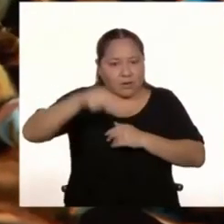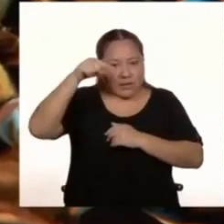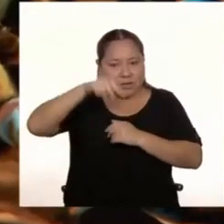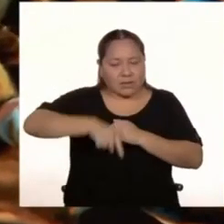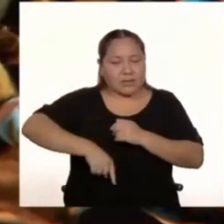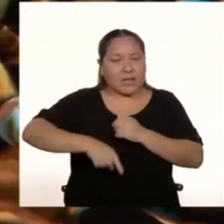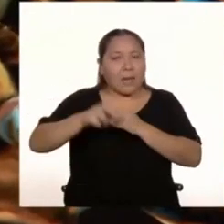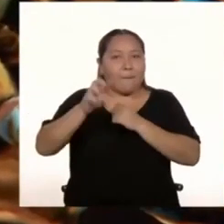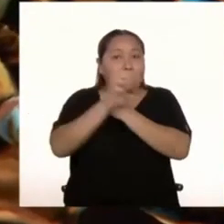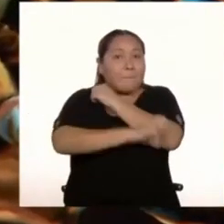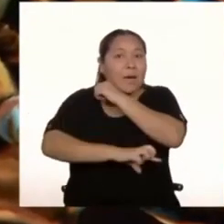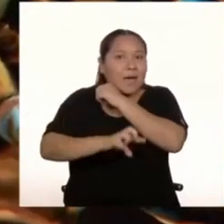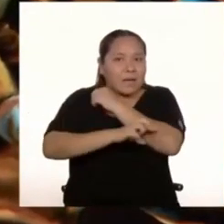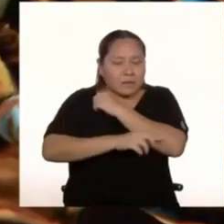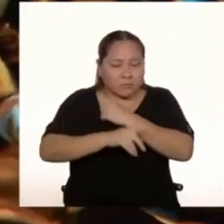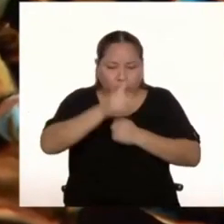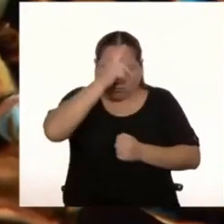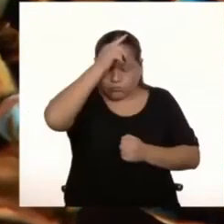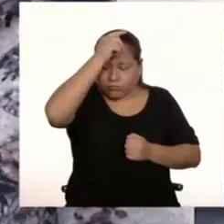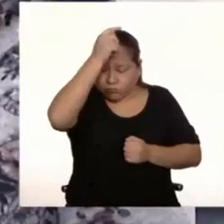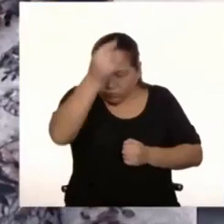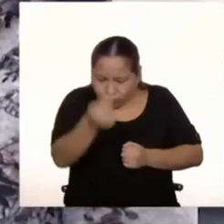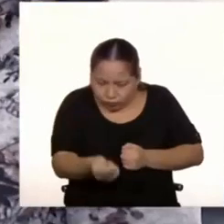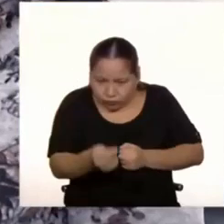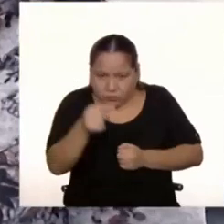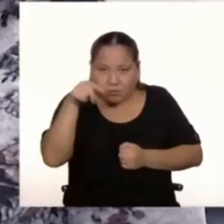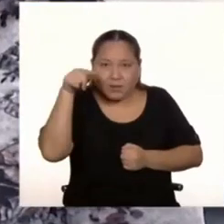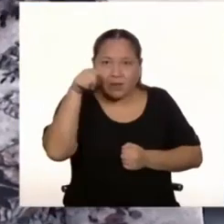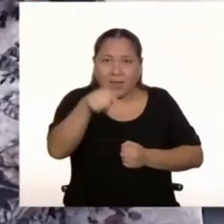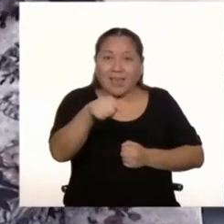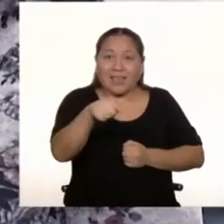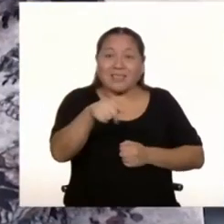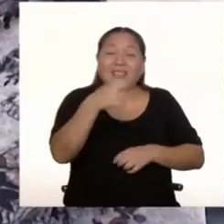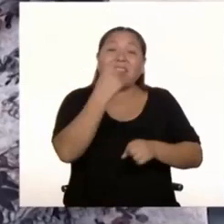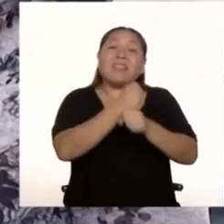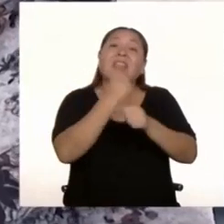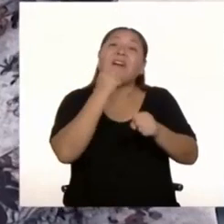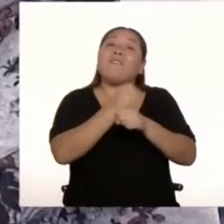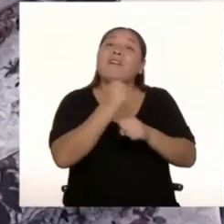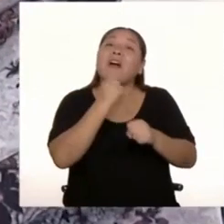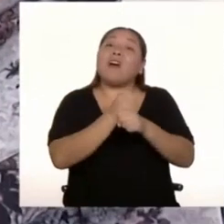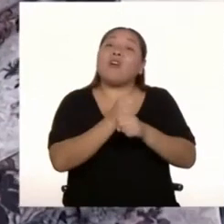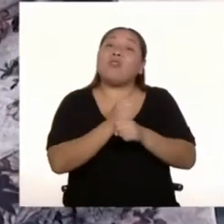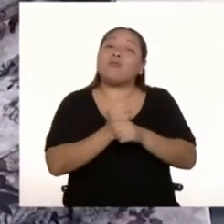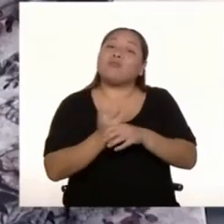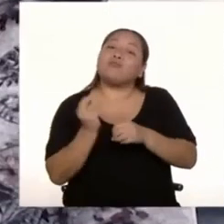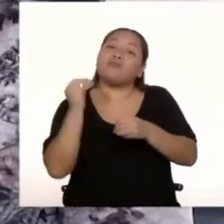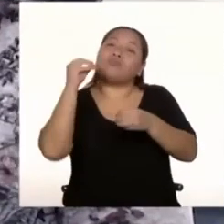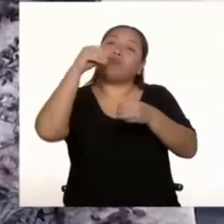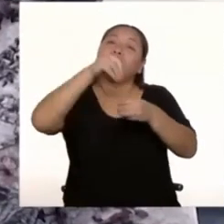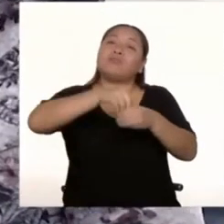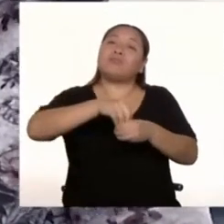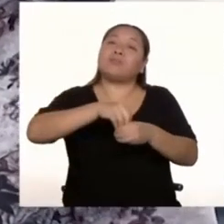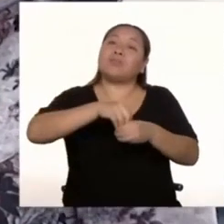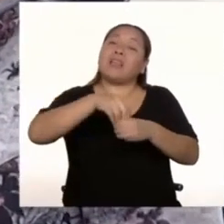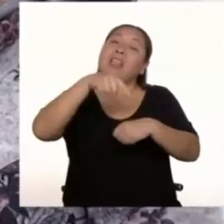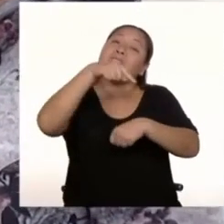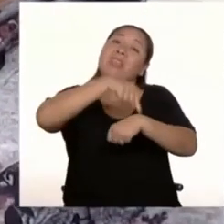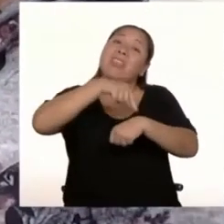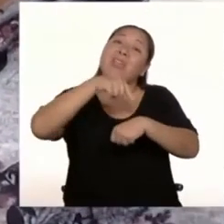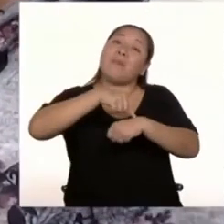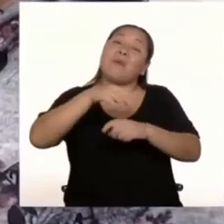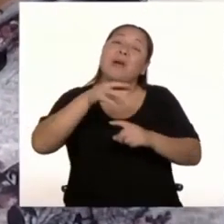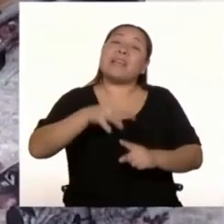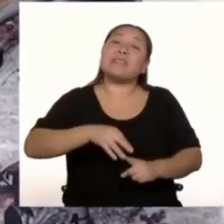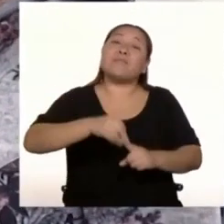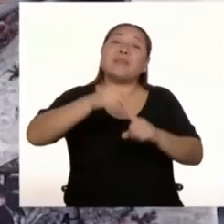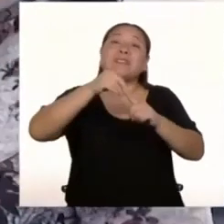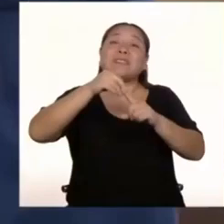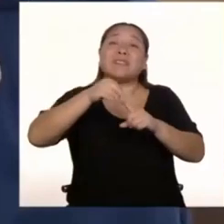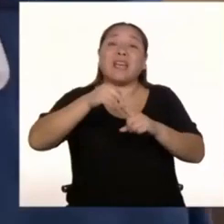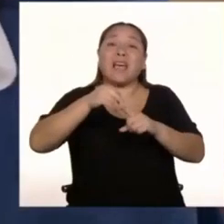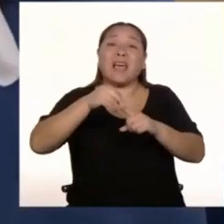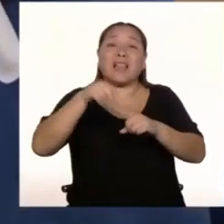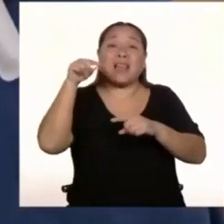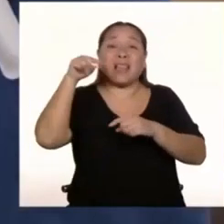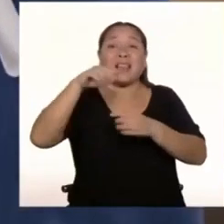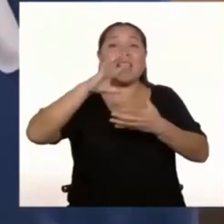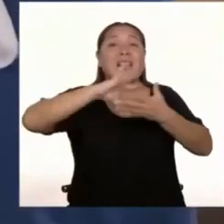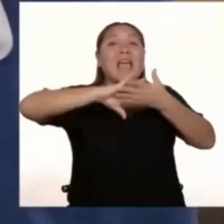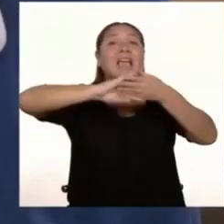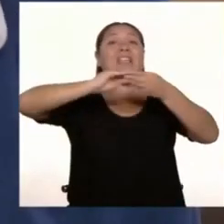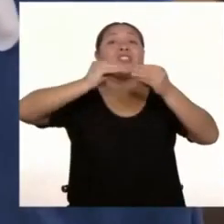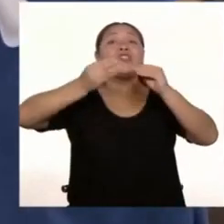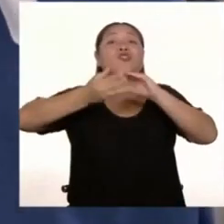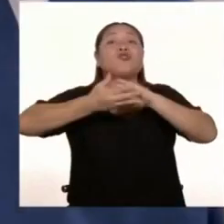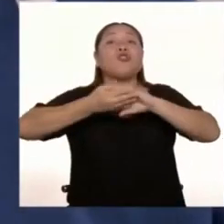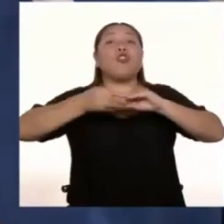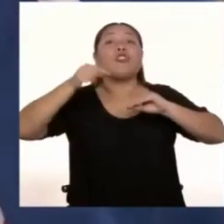poco esa condición especial que de alguna manera han generado un hito en la historia